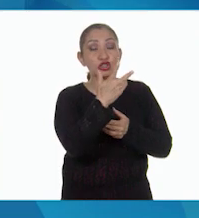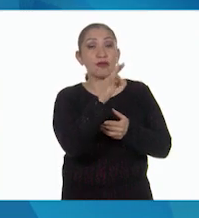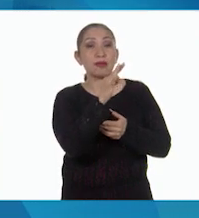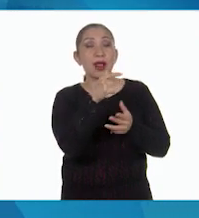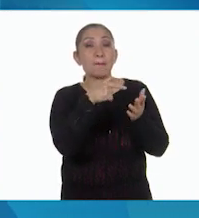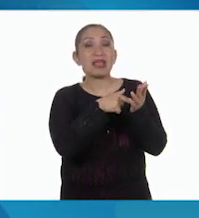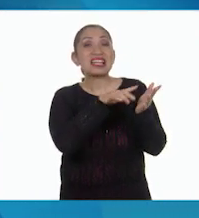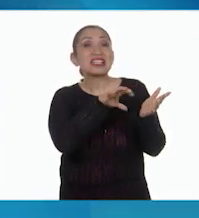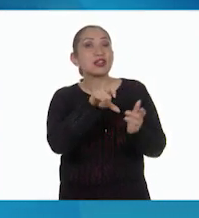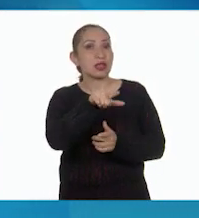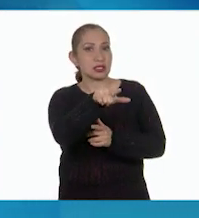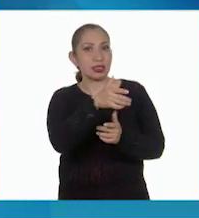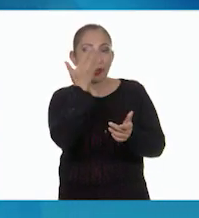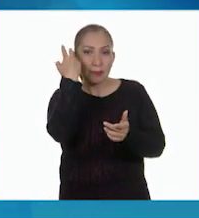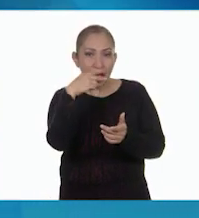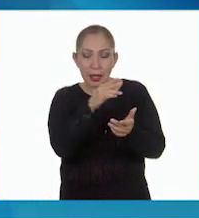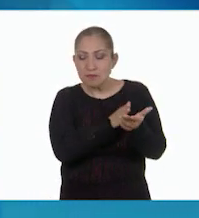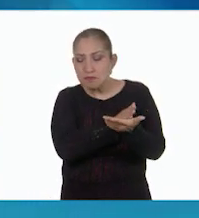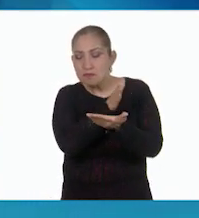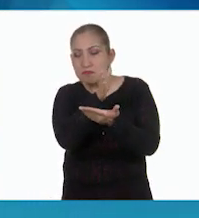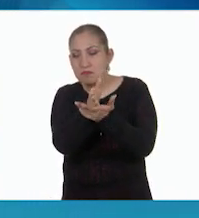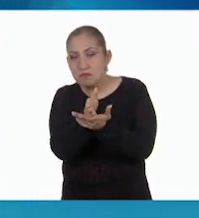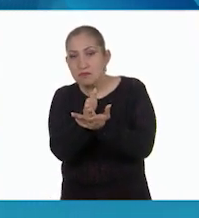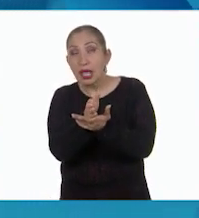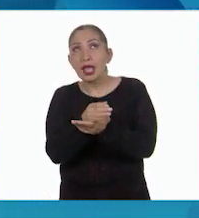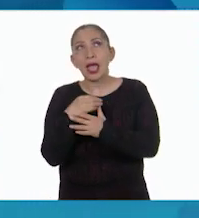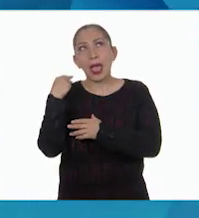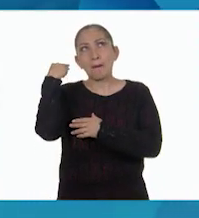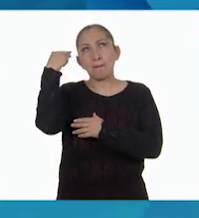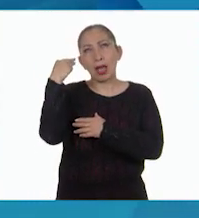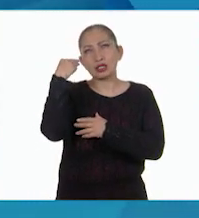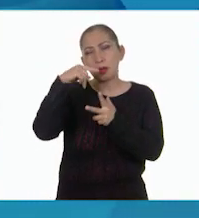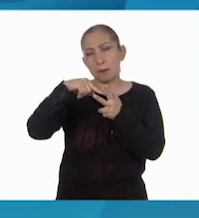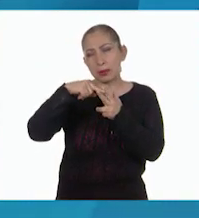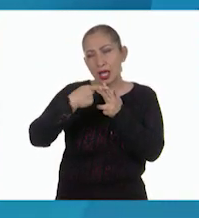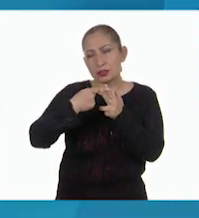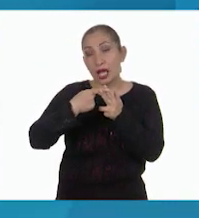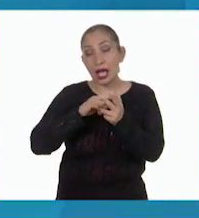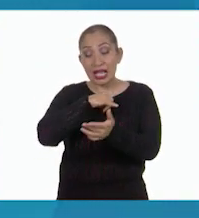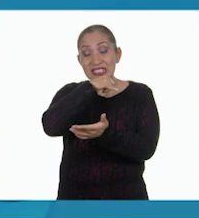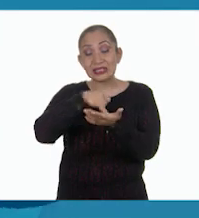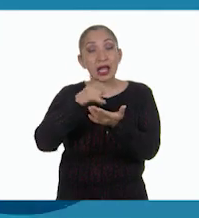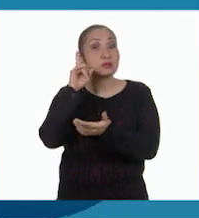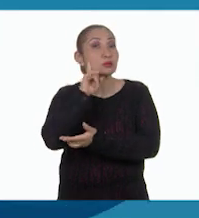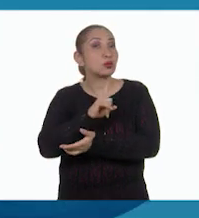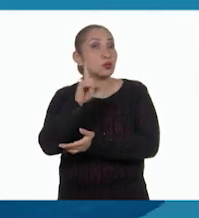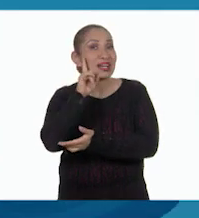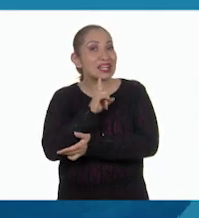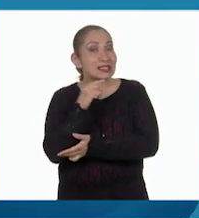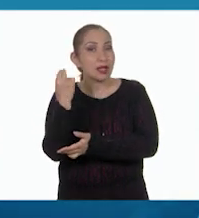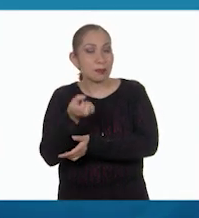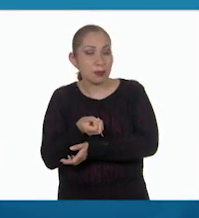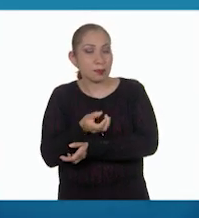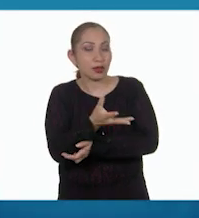de 1517. Y para principios del mes de marzo ya habían llegado a Isla Mujeres, a la que le pusieron así